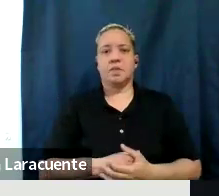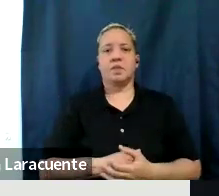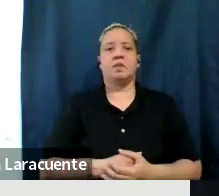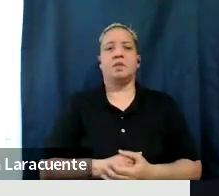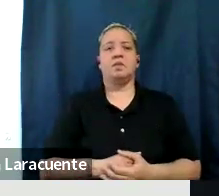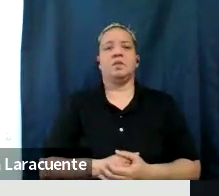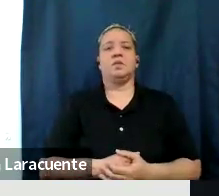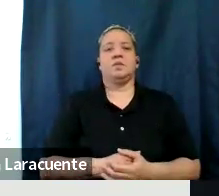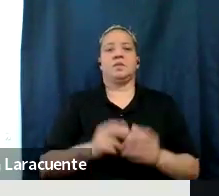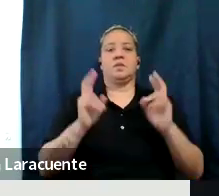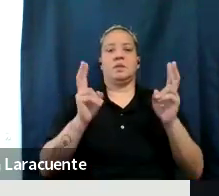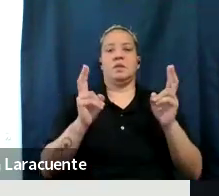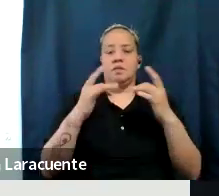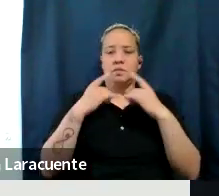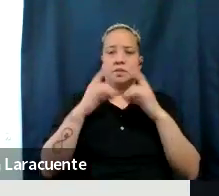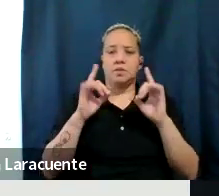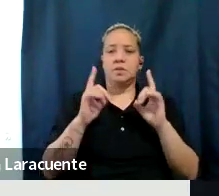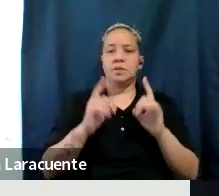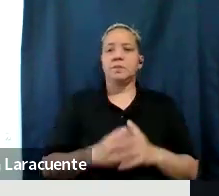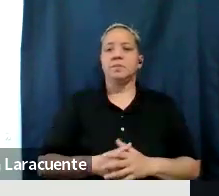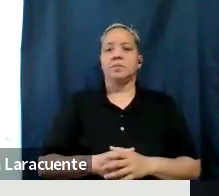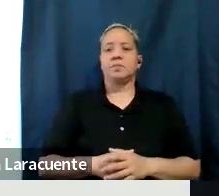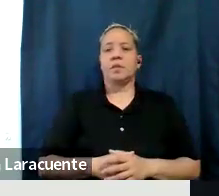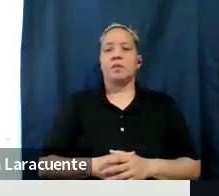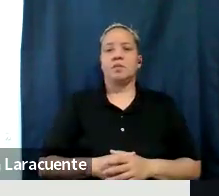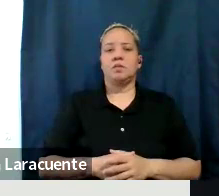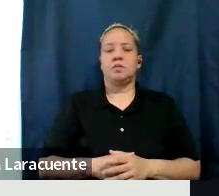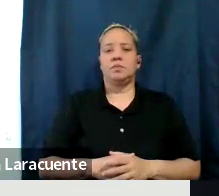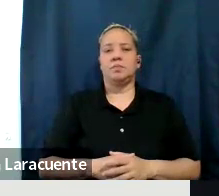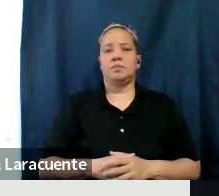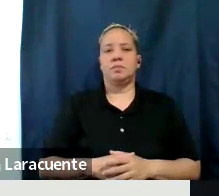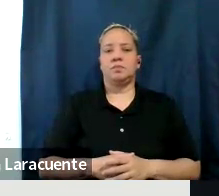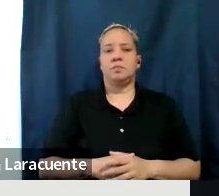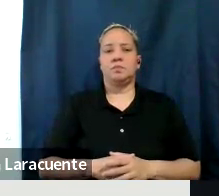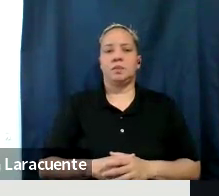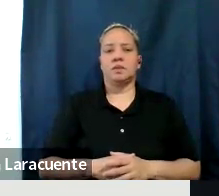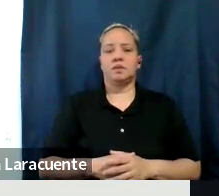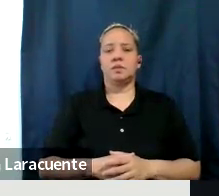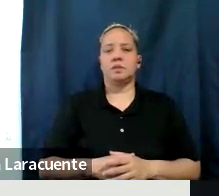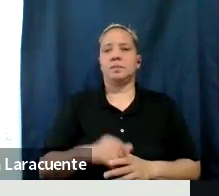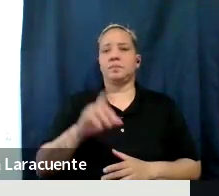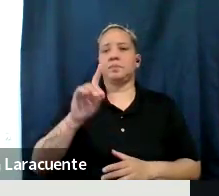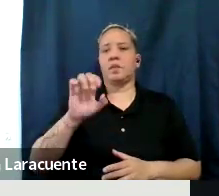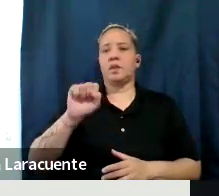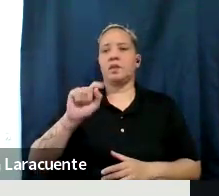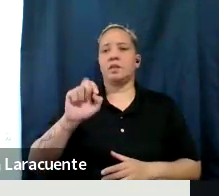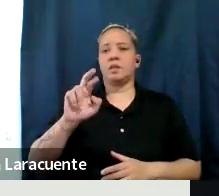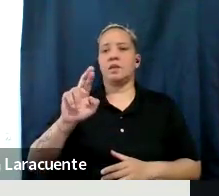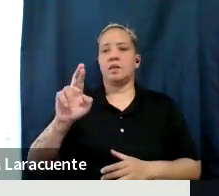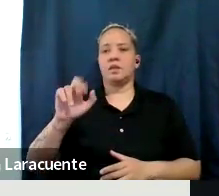se tituló finalmente, inicialmente se iba a titular Desterrado, Diario Poético